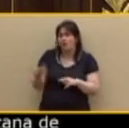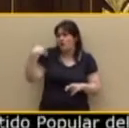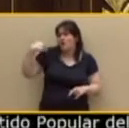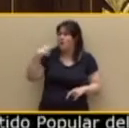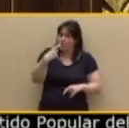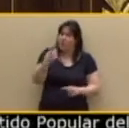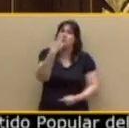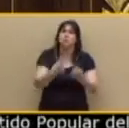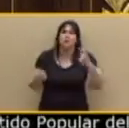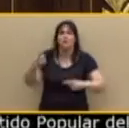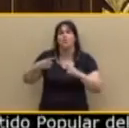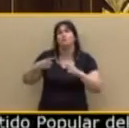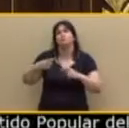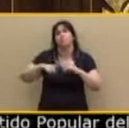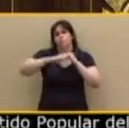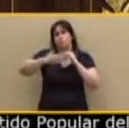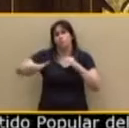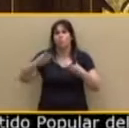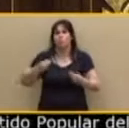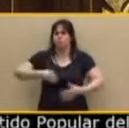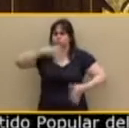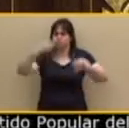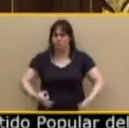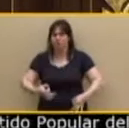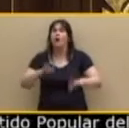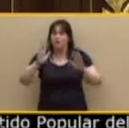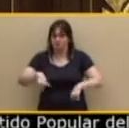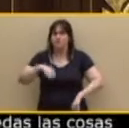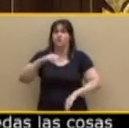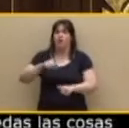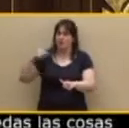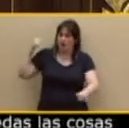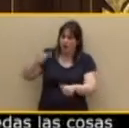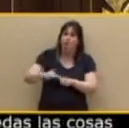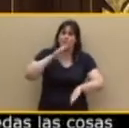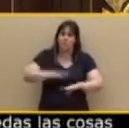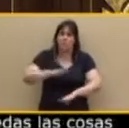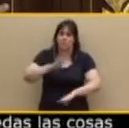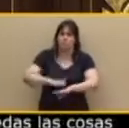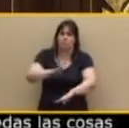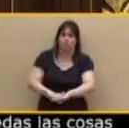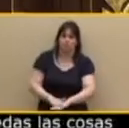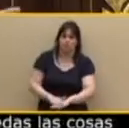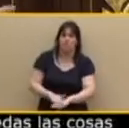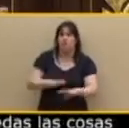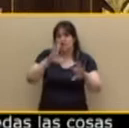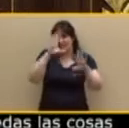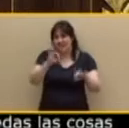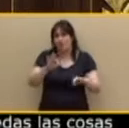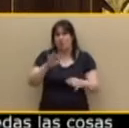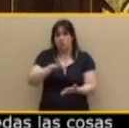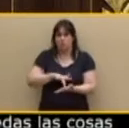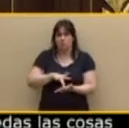si entra pues el foro asturiano nv y esa complicación se iría